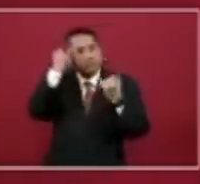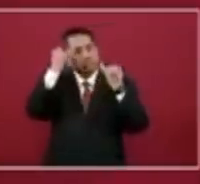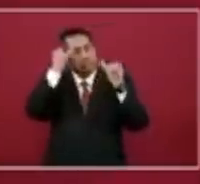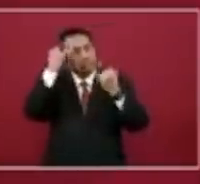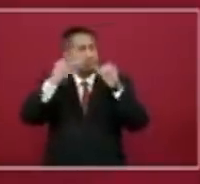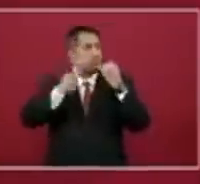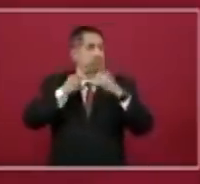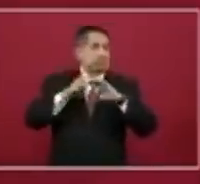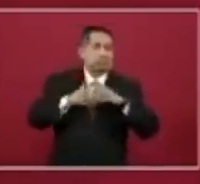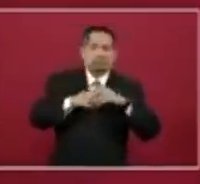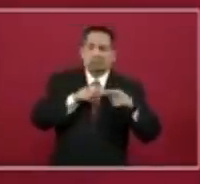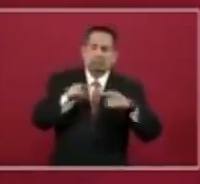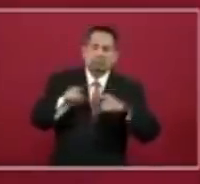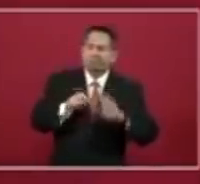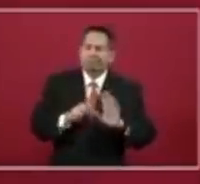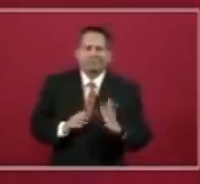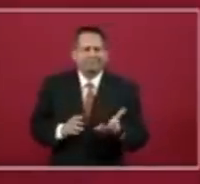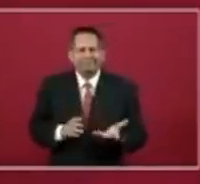ideológicos.